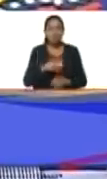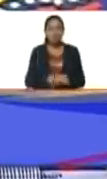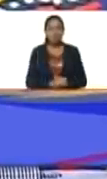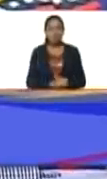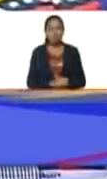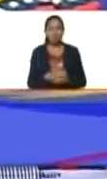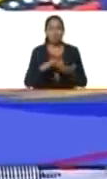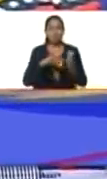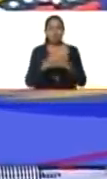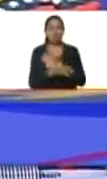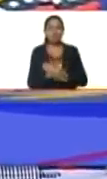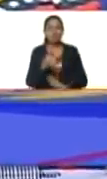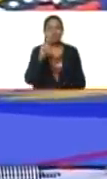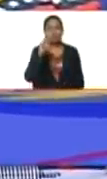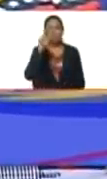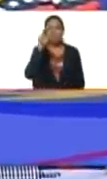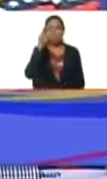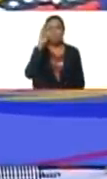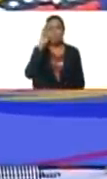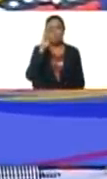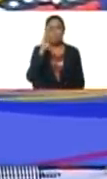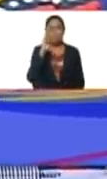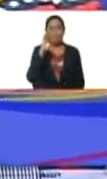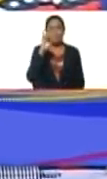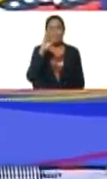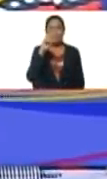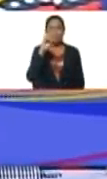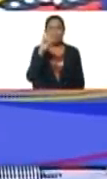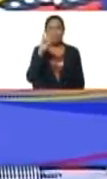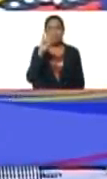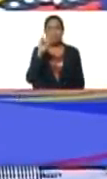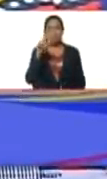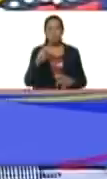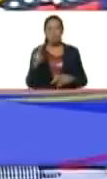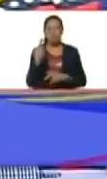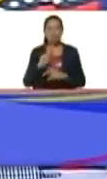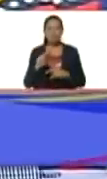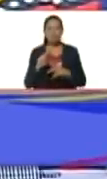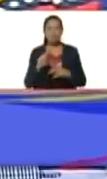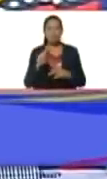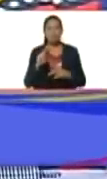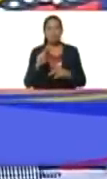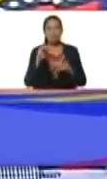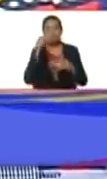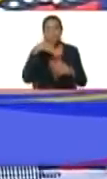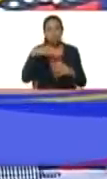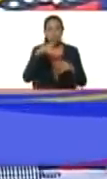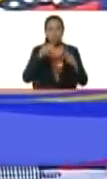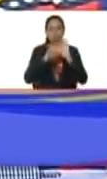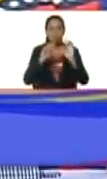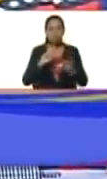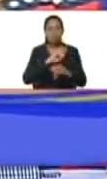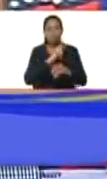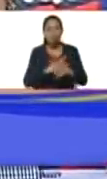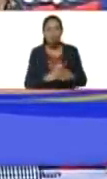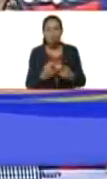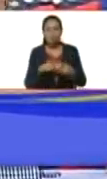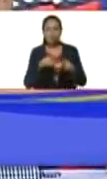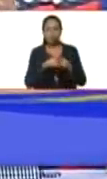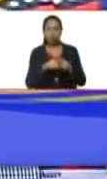¿qué es la UPDI, por ejemplo? Las Unidades Populares de Defensa Integral. Es el poder